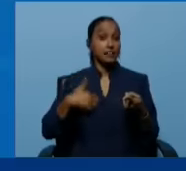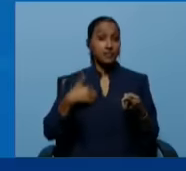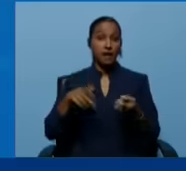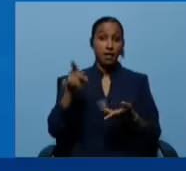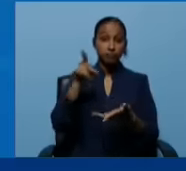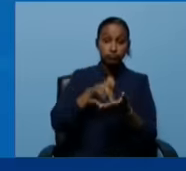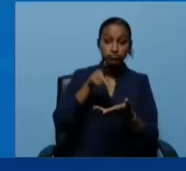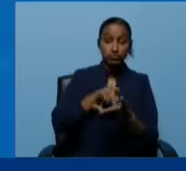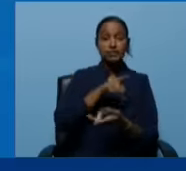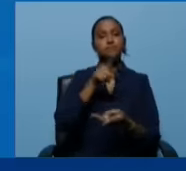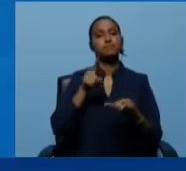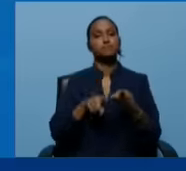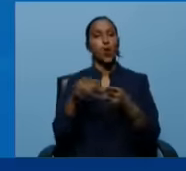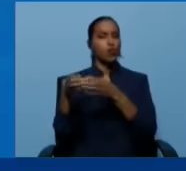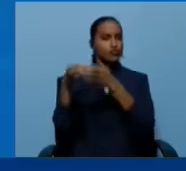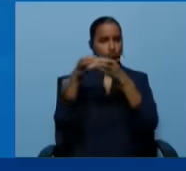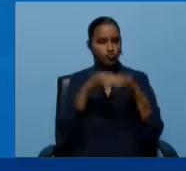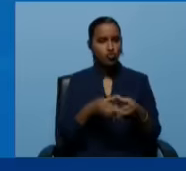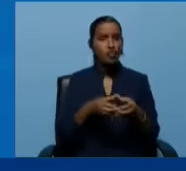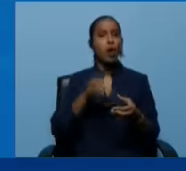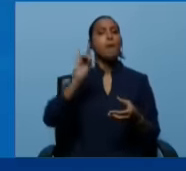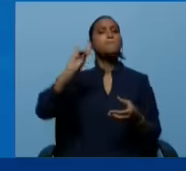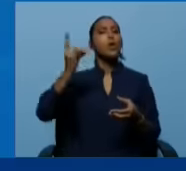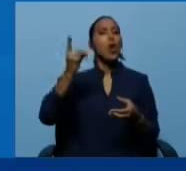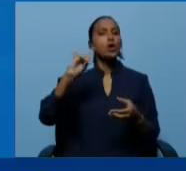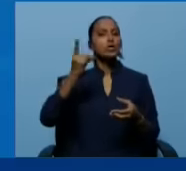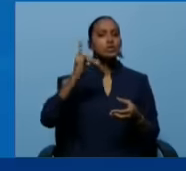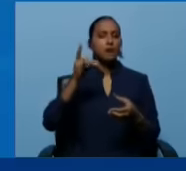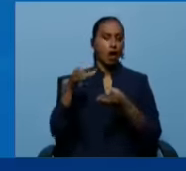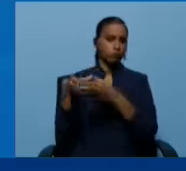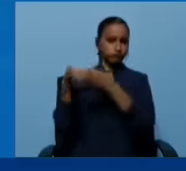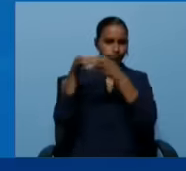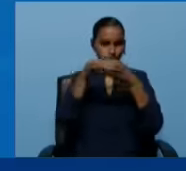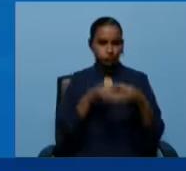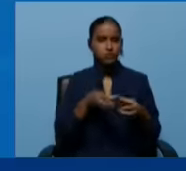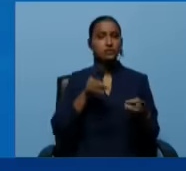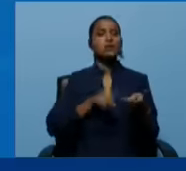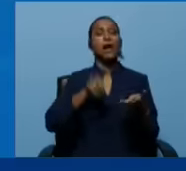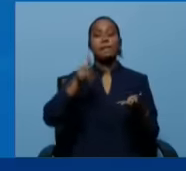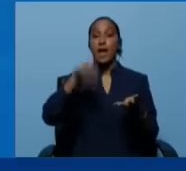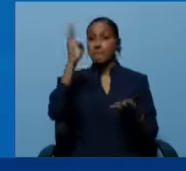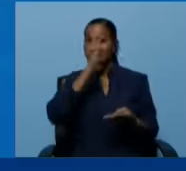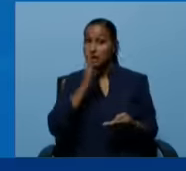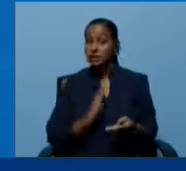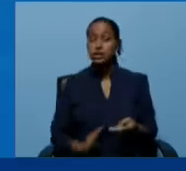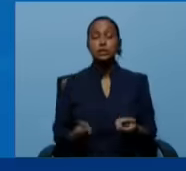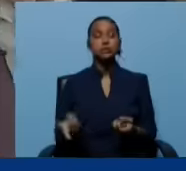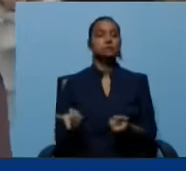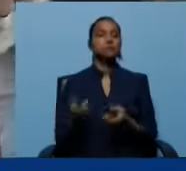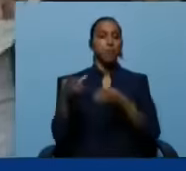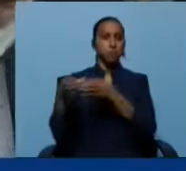una buena delegación de Bolivia, una amplísima delegación del Brasil,